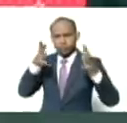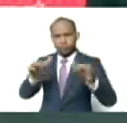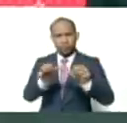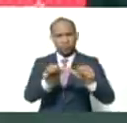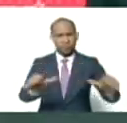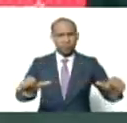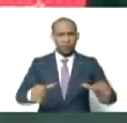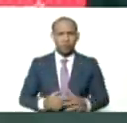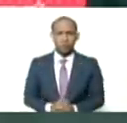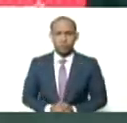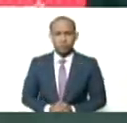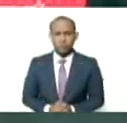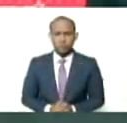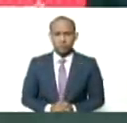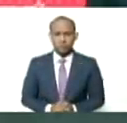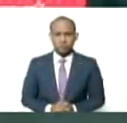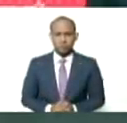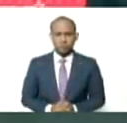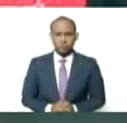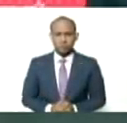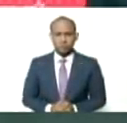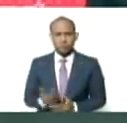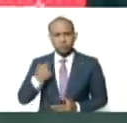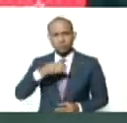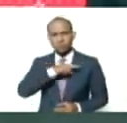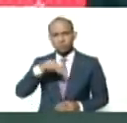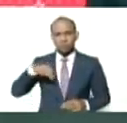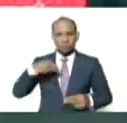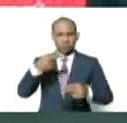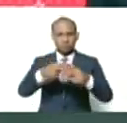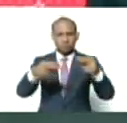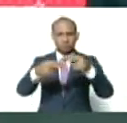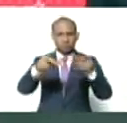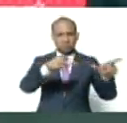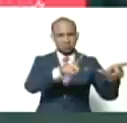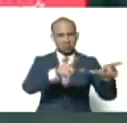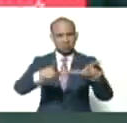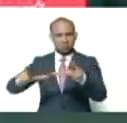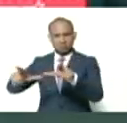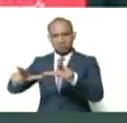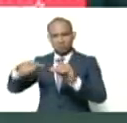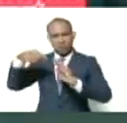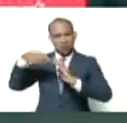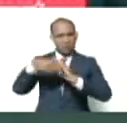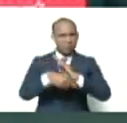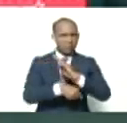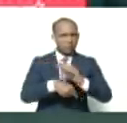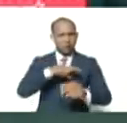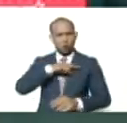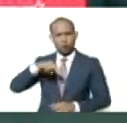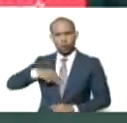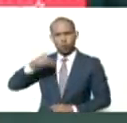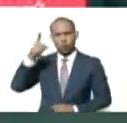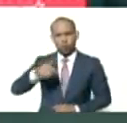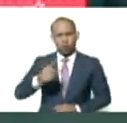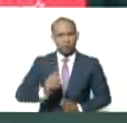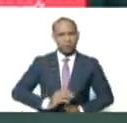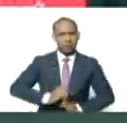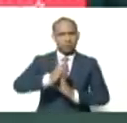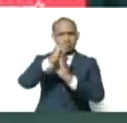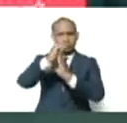permanente. Así que estamos construidos en la profundidad y debemos nosotros mantener el